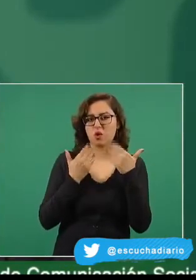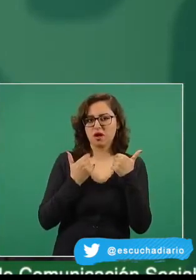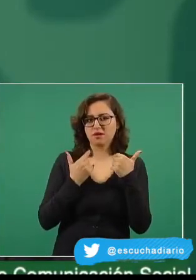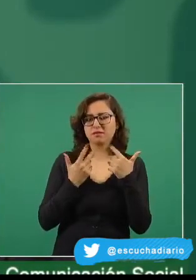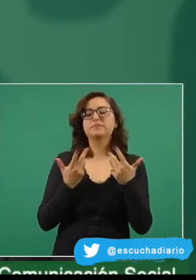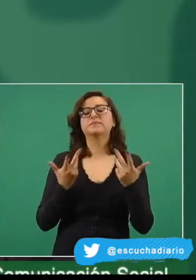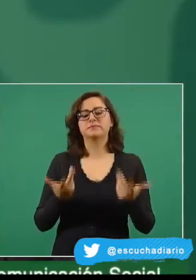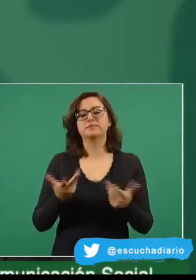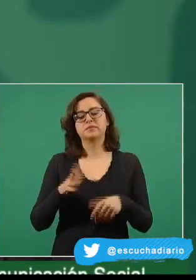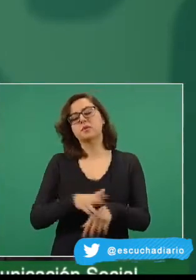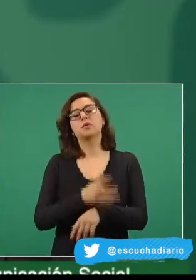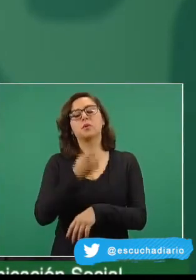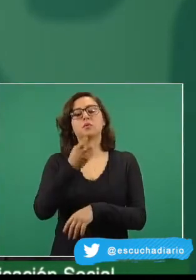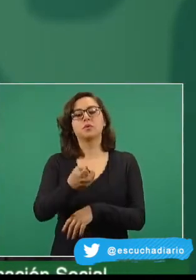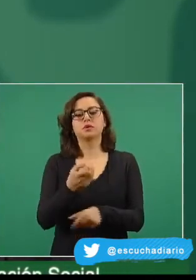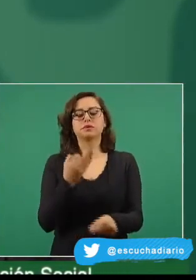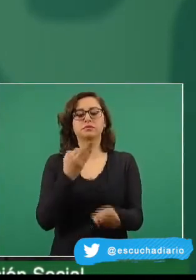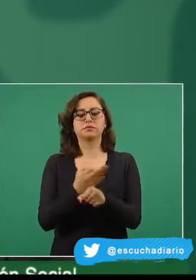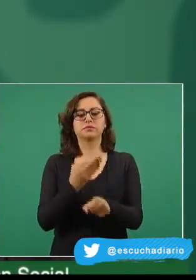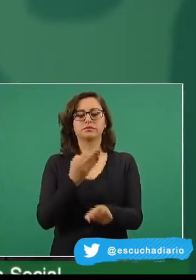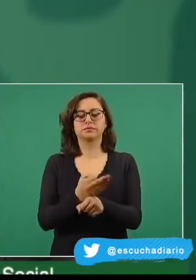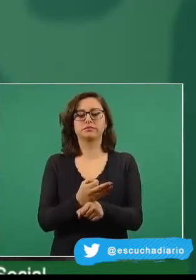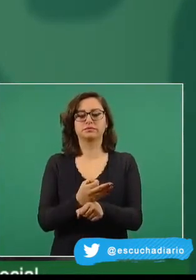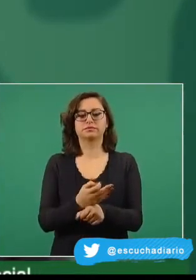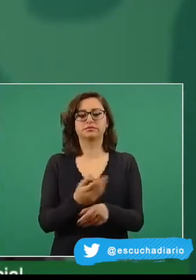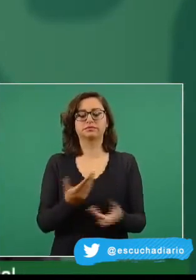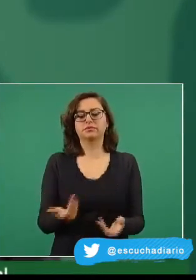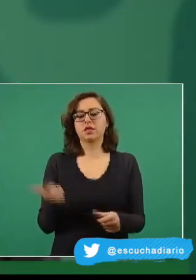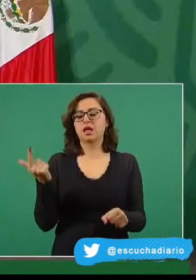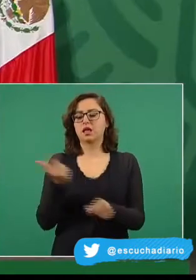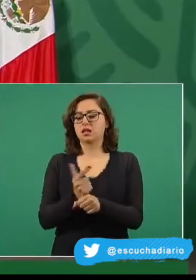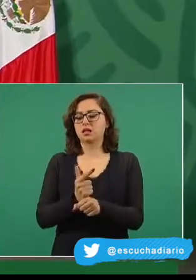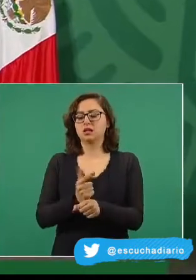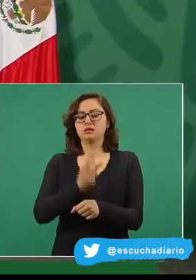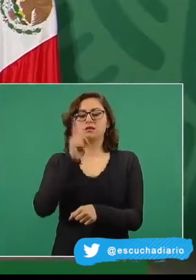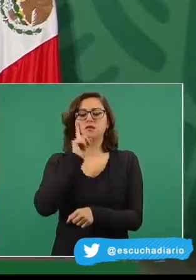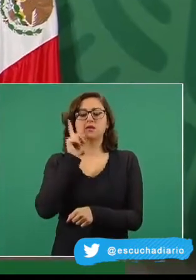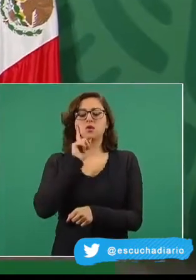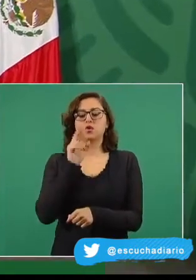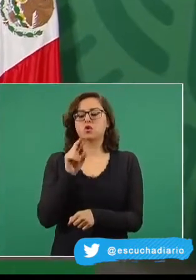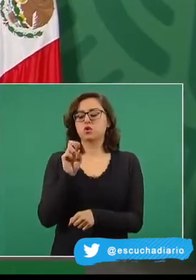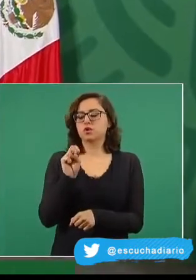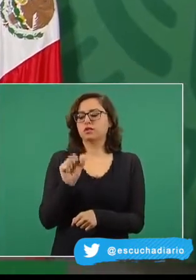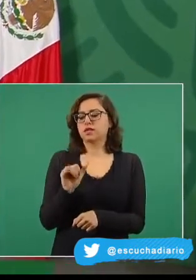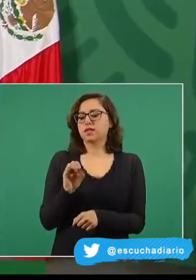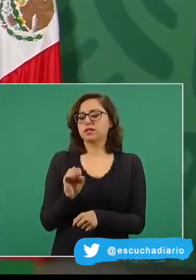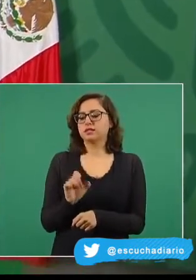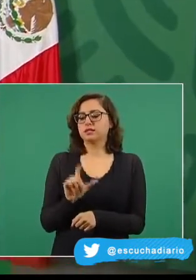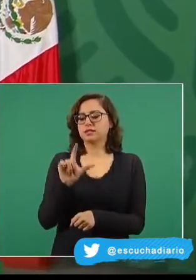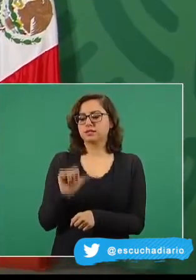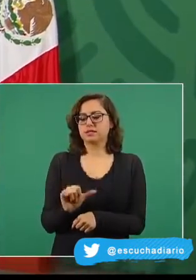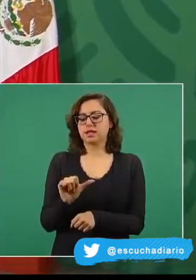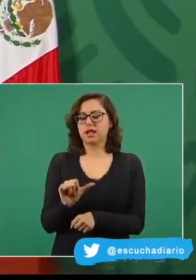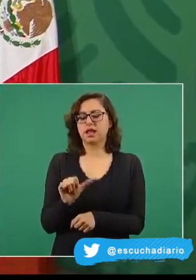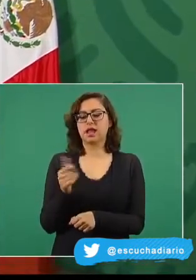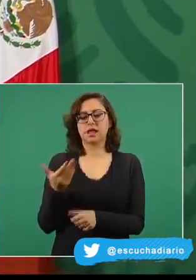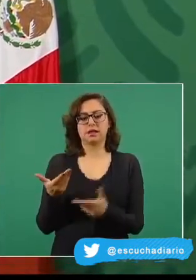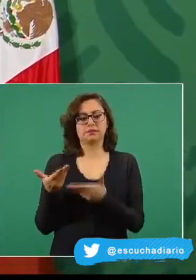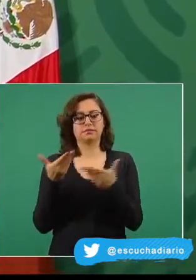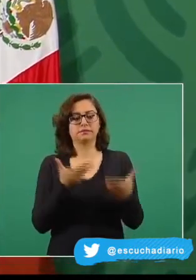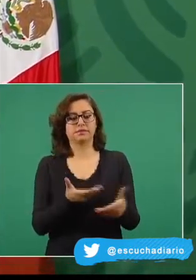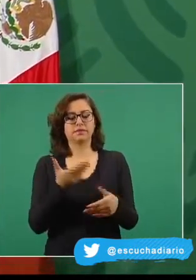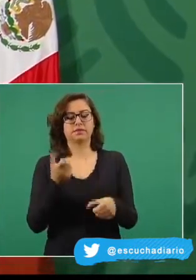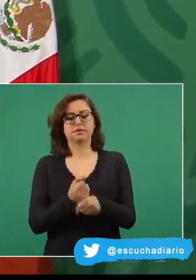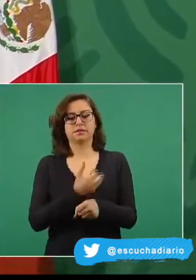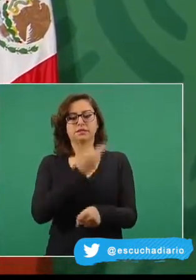jueces pudieran estar actuando por encargo, ya que otorgó la suspensión sin publicarse aún los lineamientos de este registro.